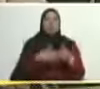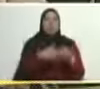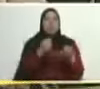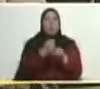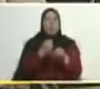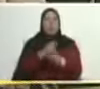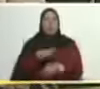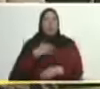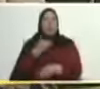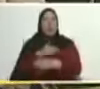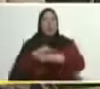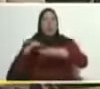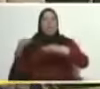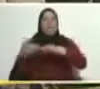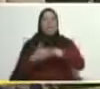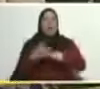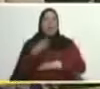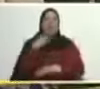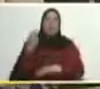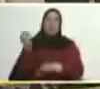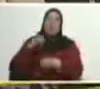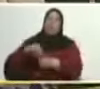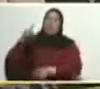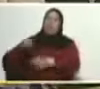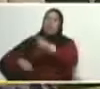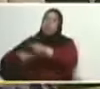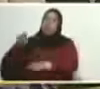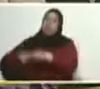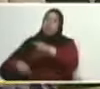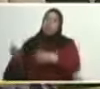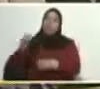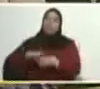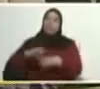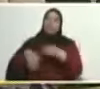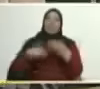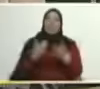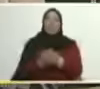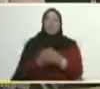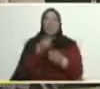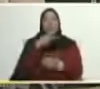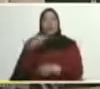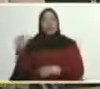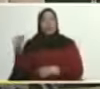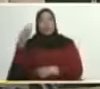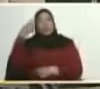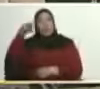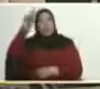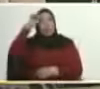a Jamaica, volverse a cargar y luego llevar el producto a Cuba.